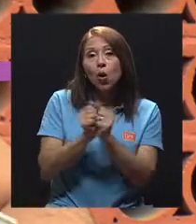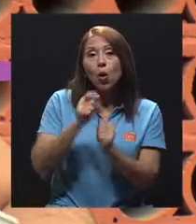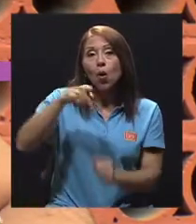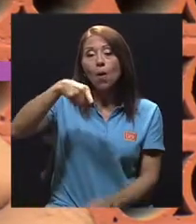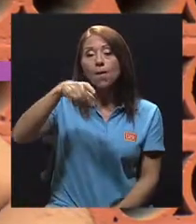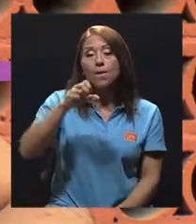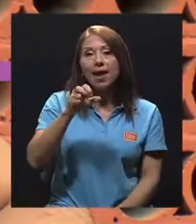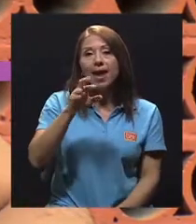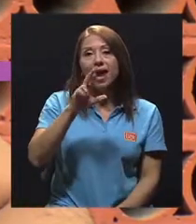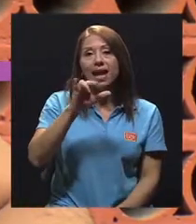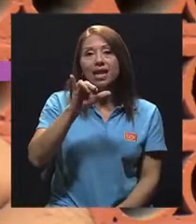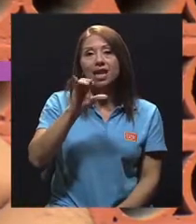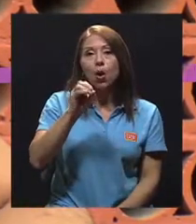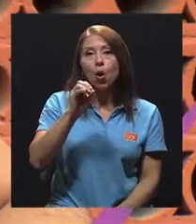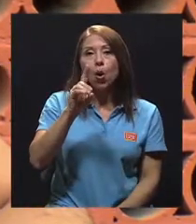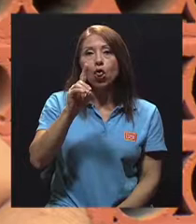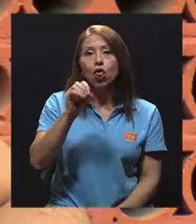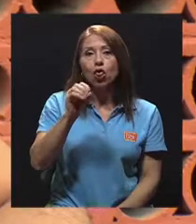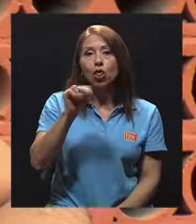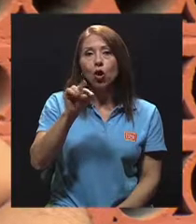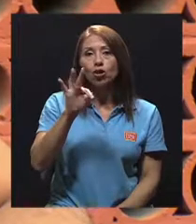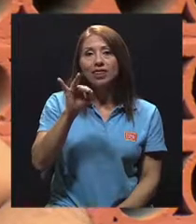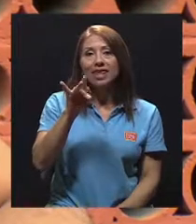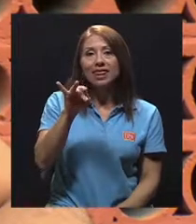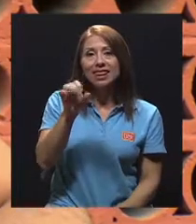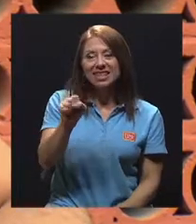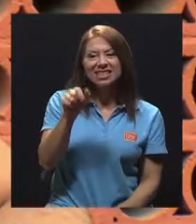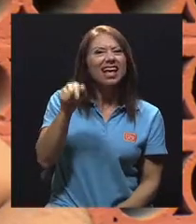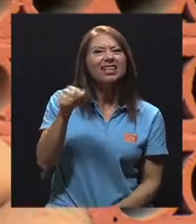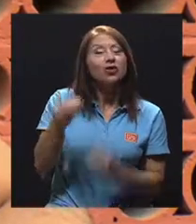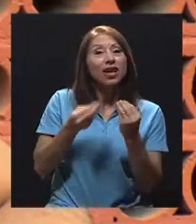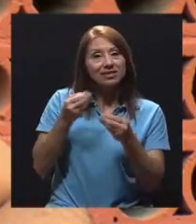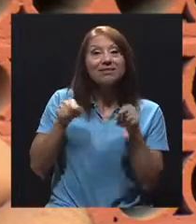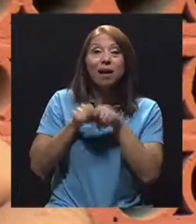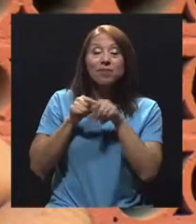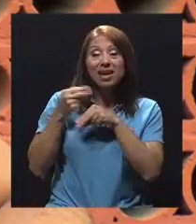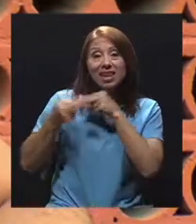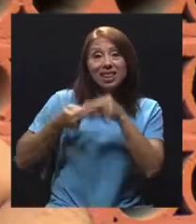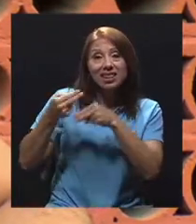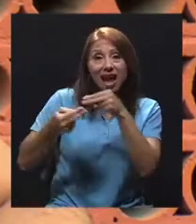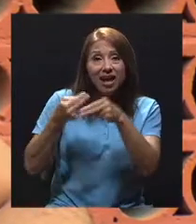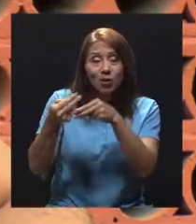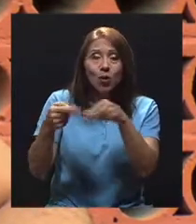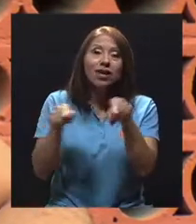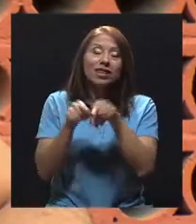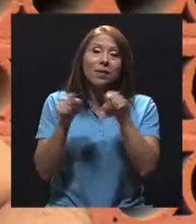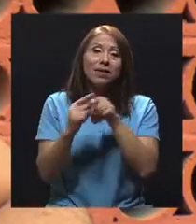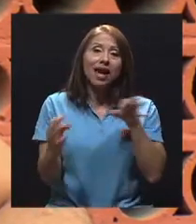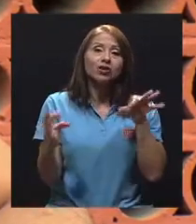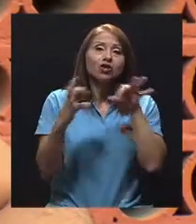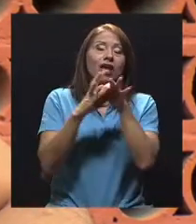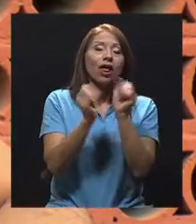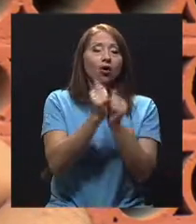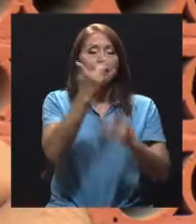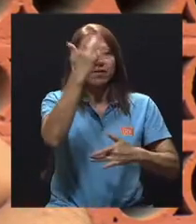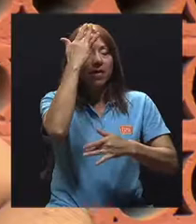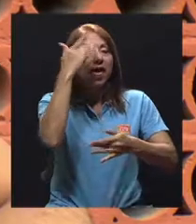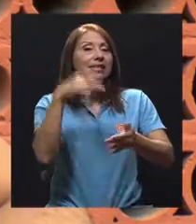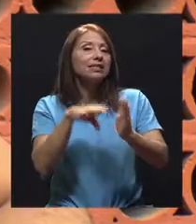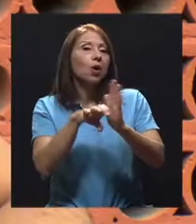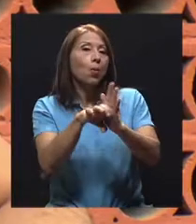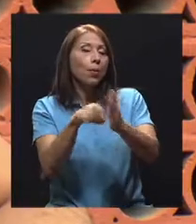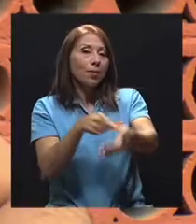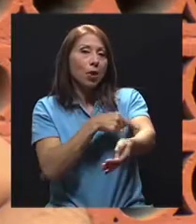la periodontitis, que la periodontitis ahora se está dando mucho, que es un factor hereditario, y también asociada a enfermedades como la diabetes,